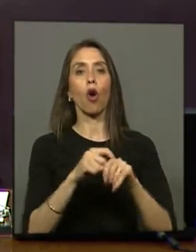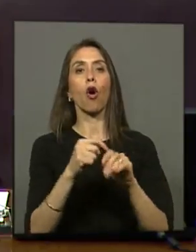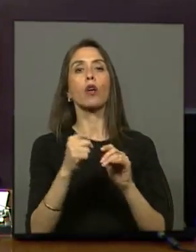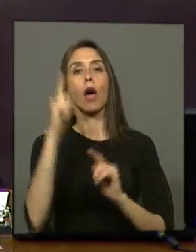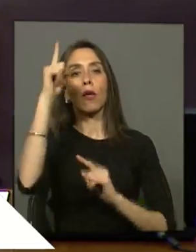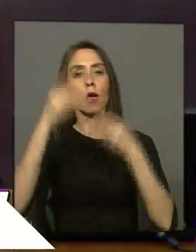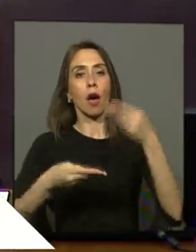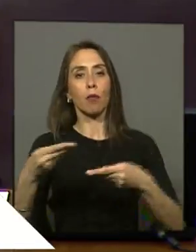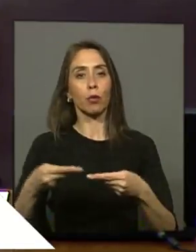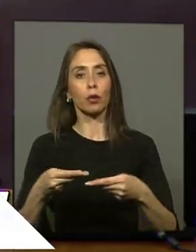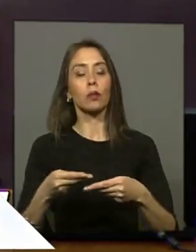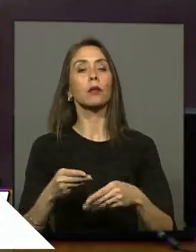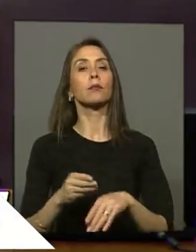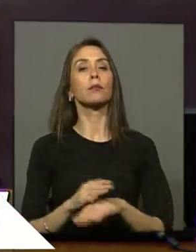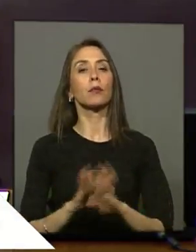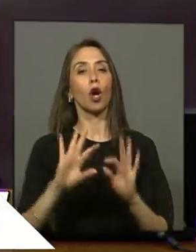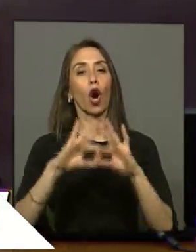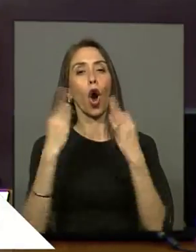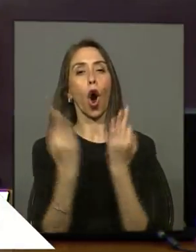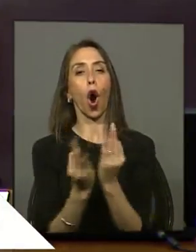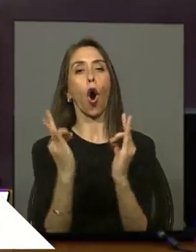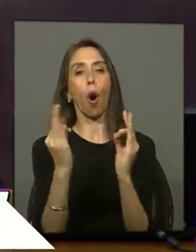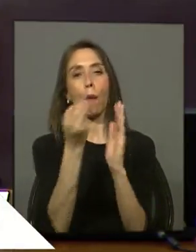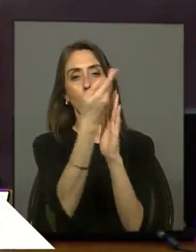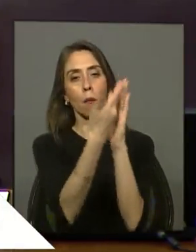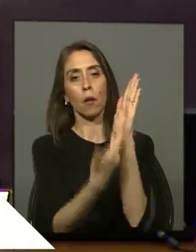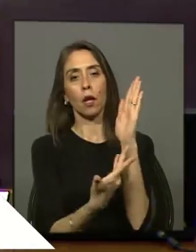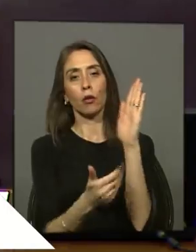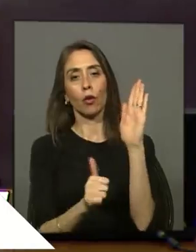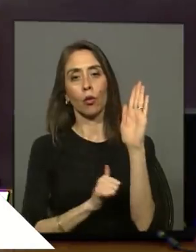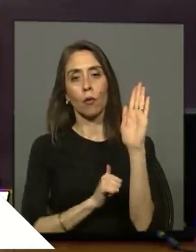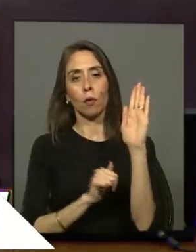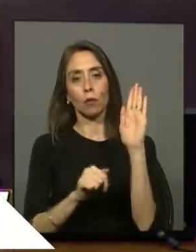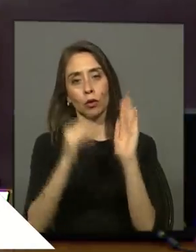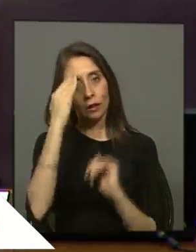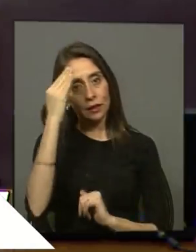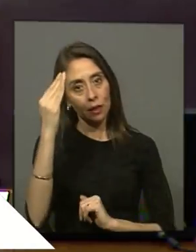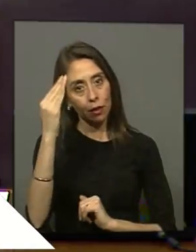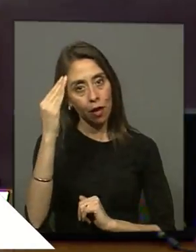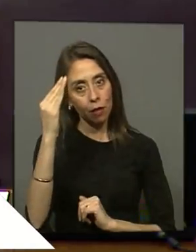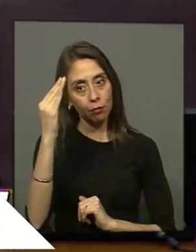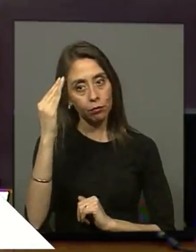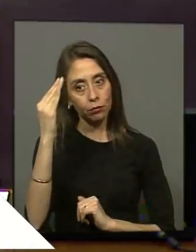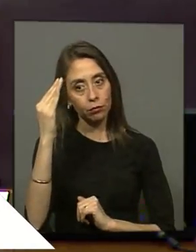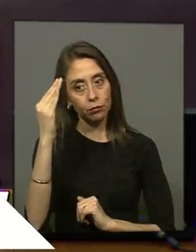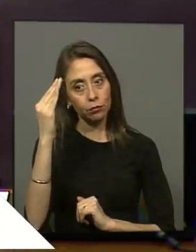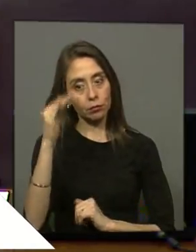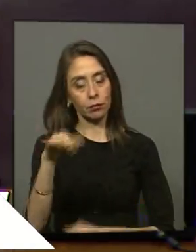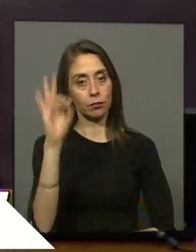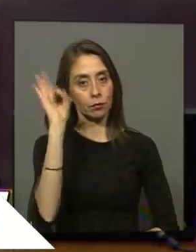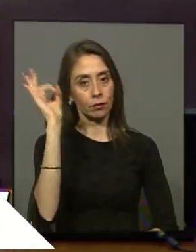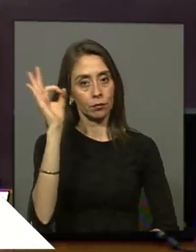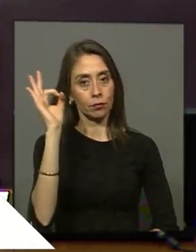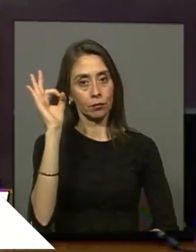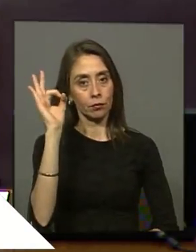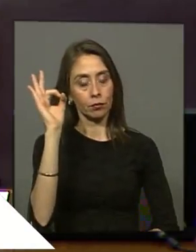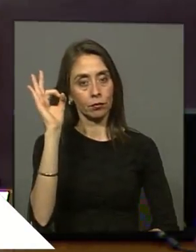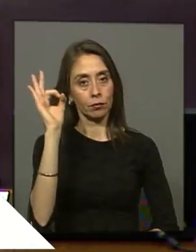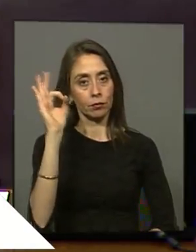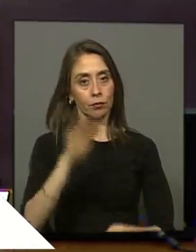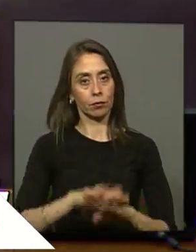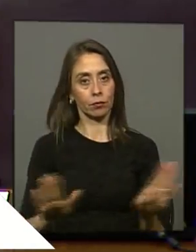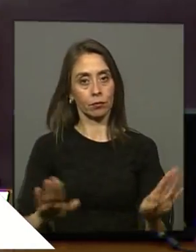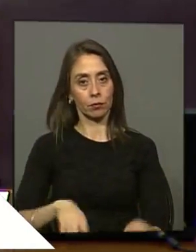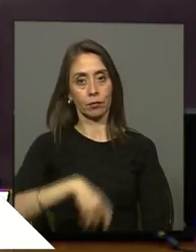incidente y hemos dado cabal cumplimiento a la orden del día de nuestra sesión y procedemos a